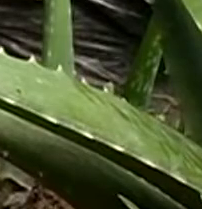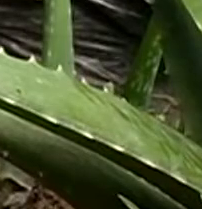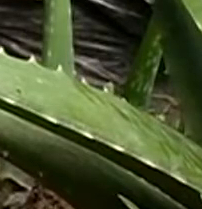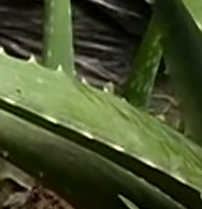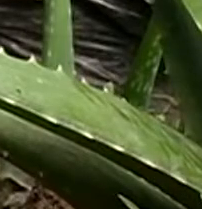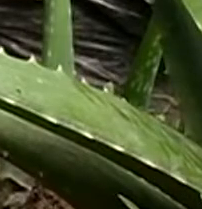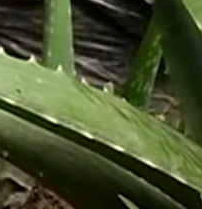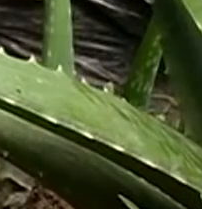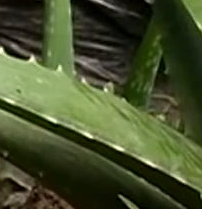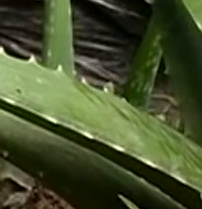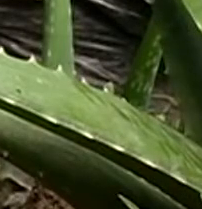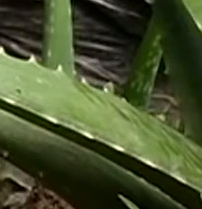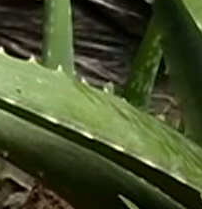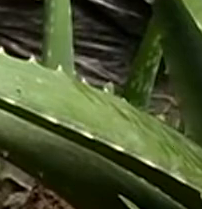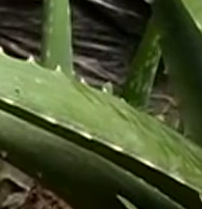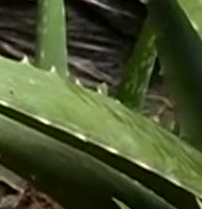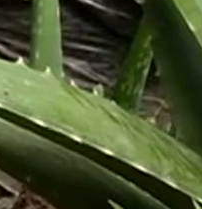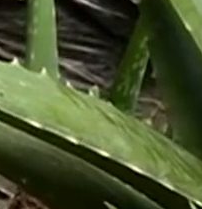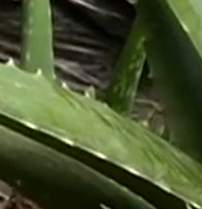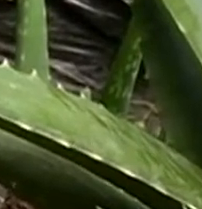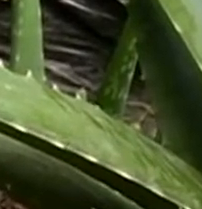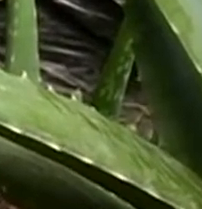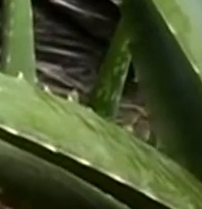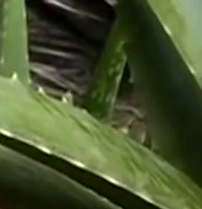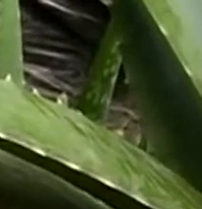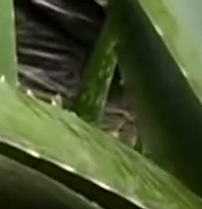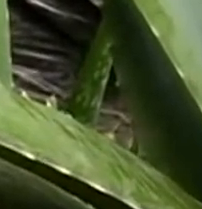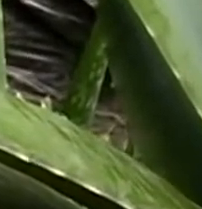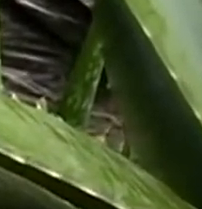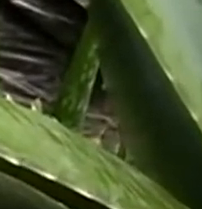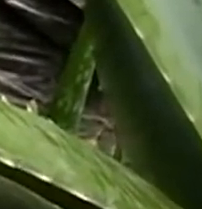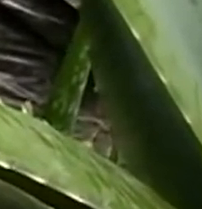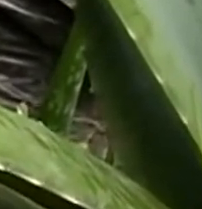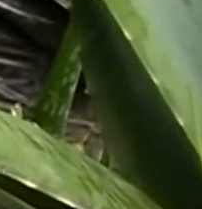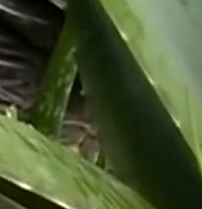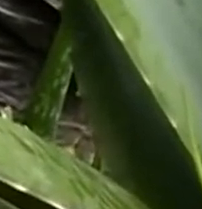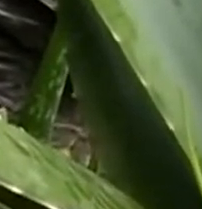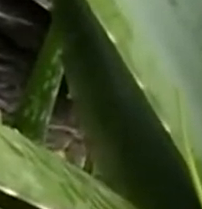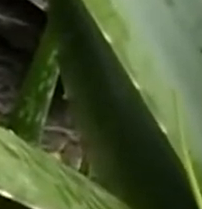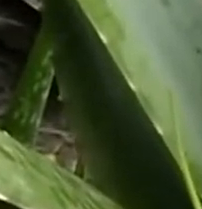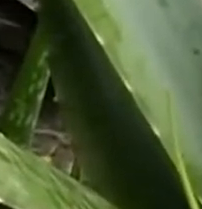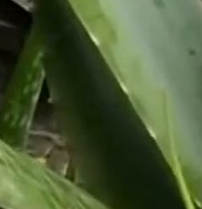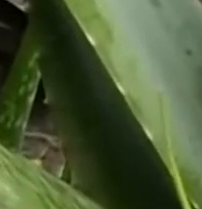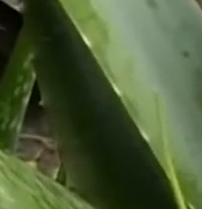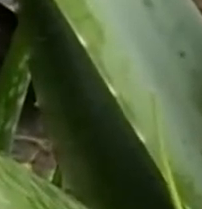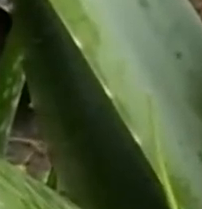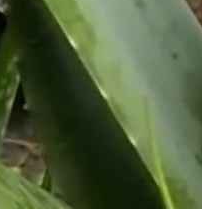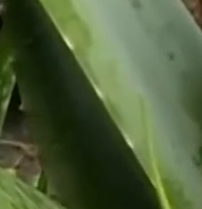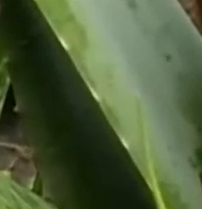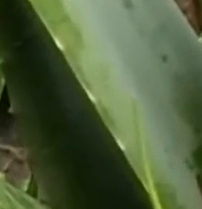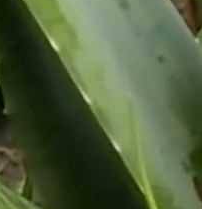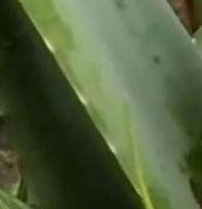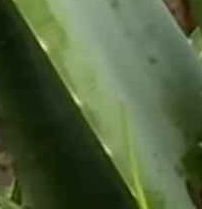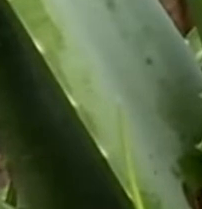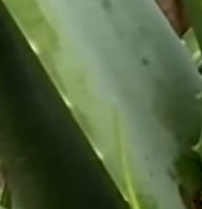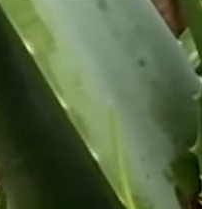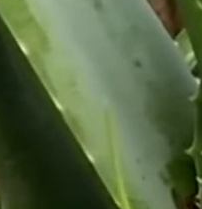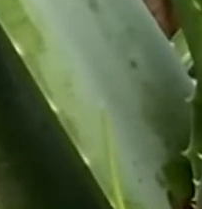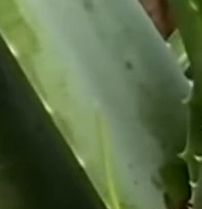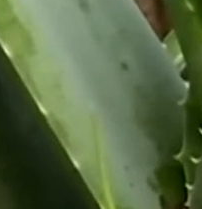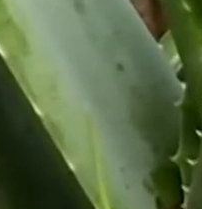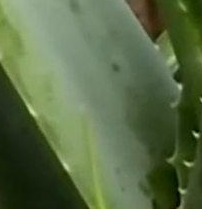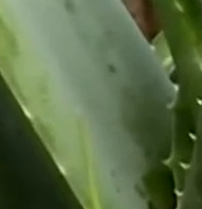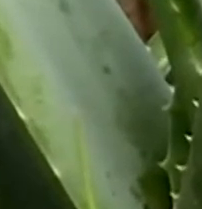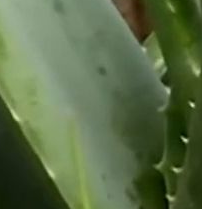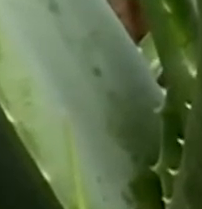Transformamos los nutrientes de la naturaleza en el complemento ideal para la salud. Gel Caléndula, un producto que